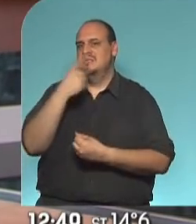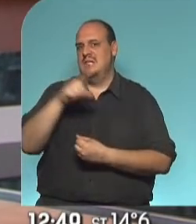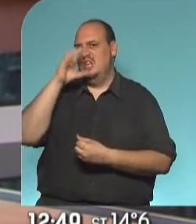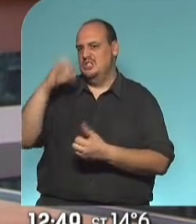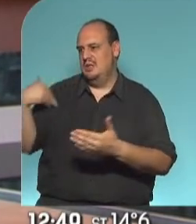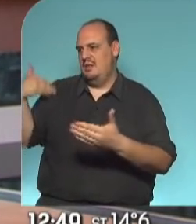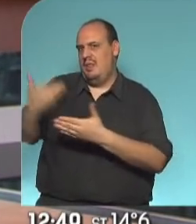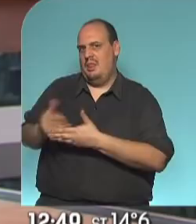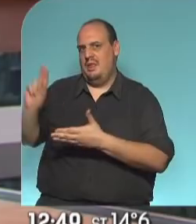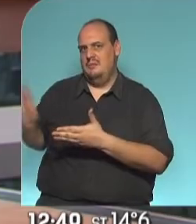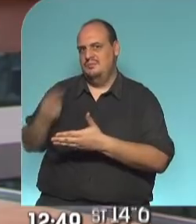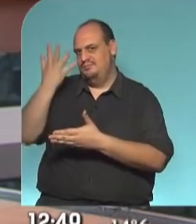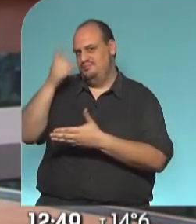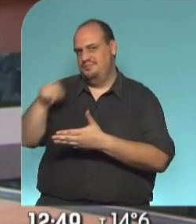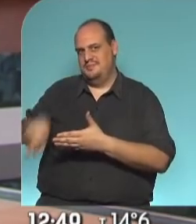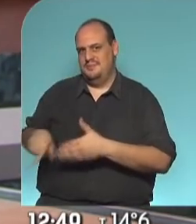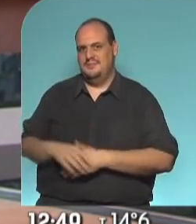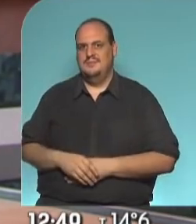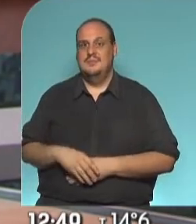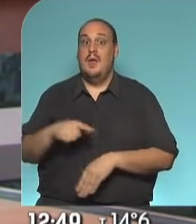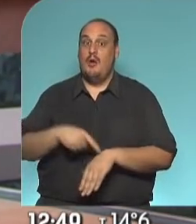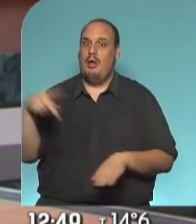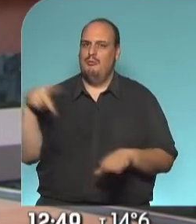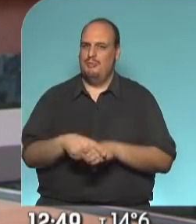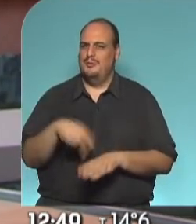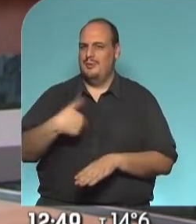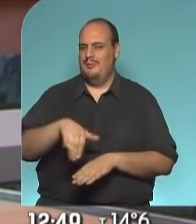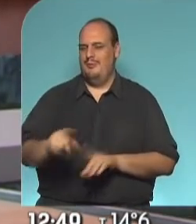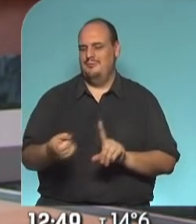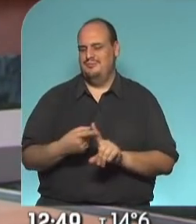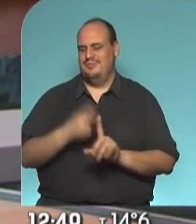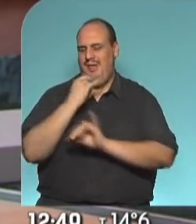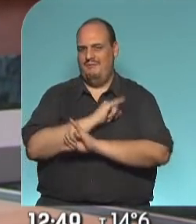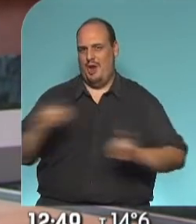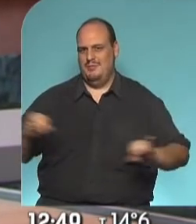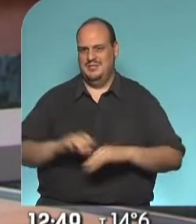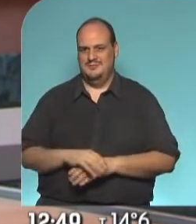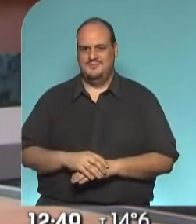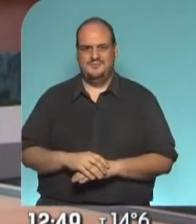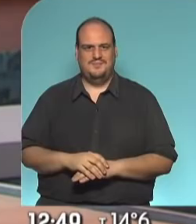170 de la muerte del general San Martín. Hacemos una pausa y ya estamos con toda la información.